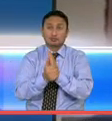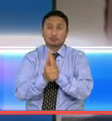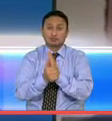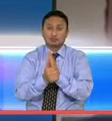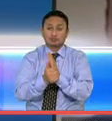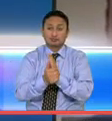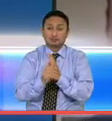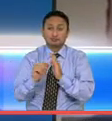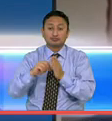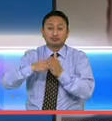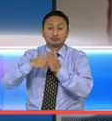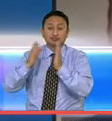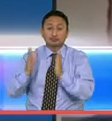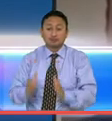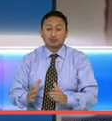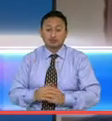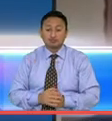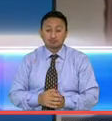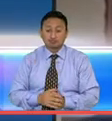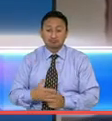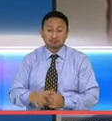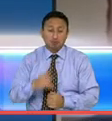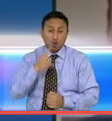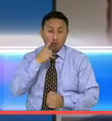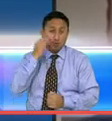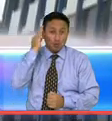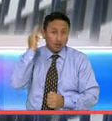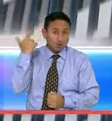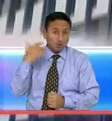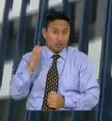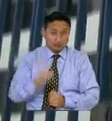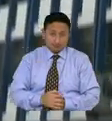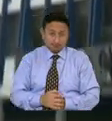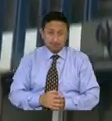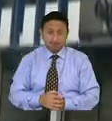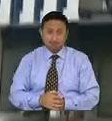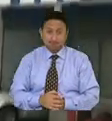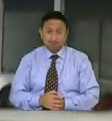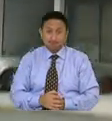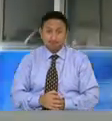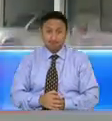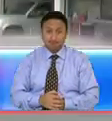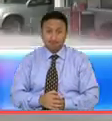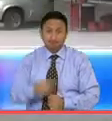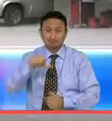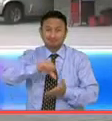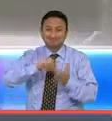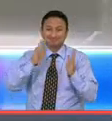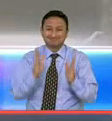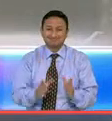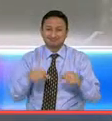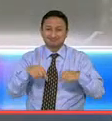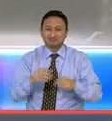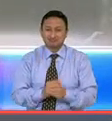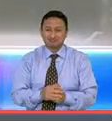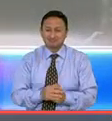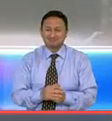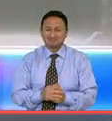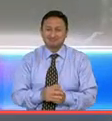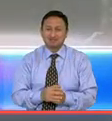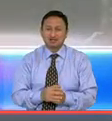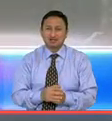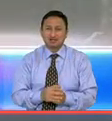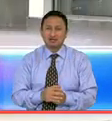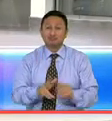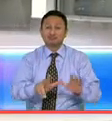a el Contralor o la Contralora General del Estado. Así es, la ciudadanía podrá presentar sus aportes en un plazo de